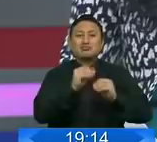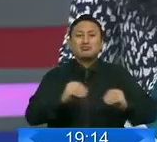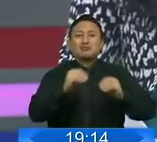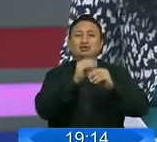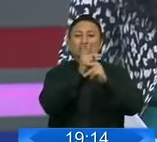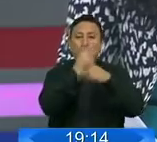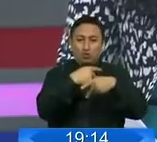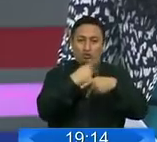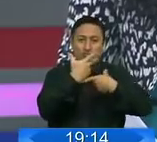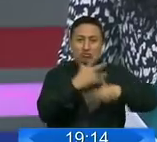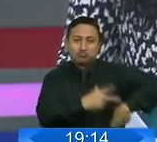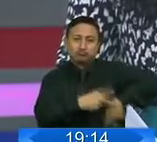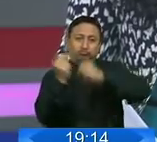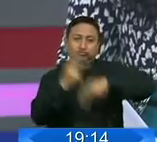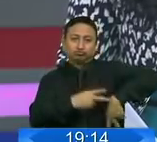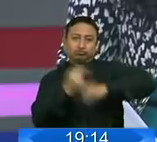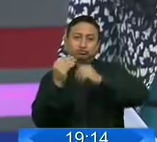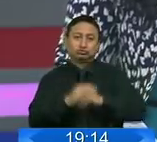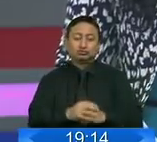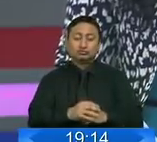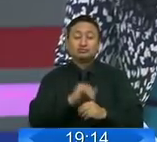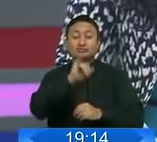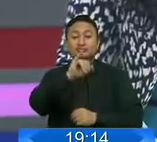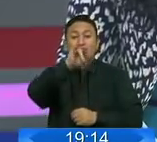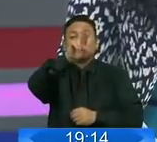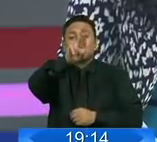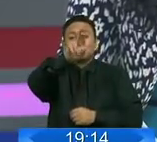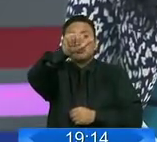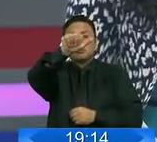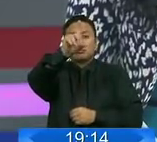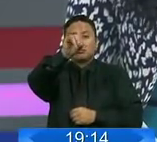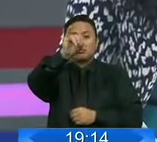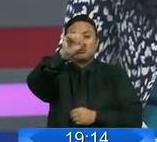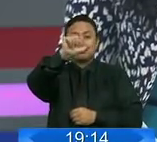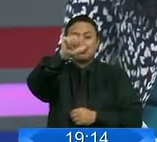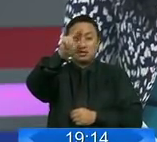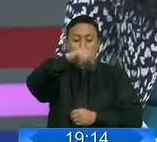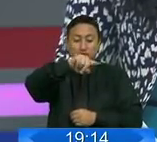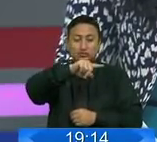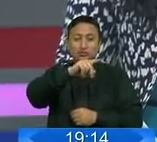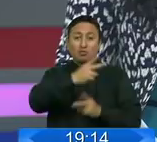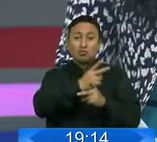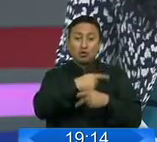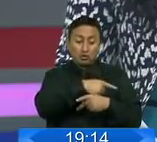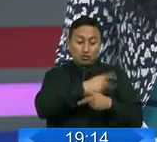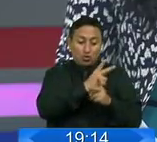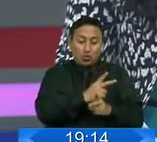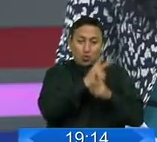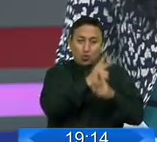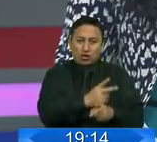agrícolas. La irradiación permite que los productos se conserven de mejor forma en mayor tiempo.